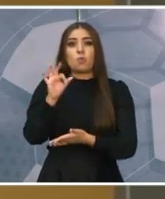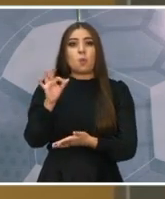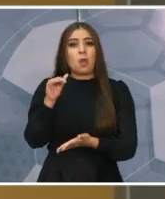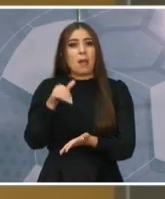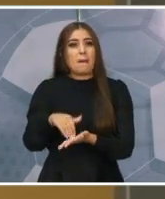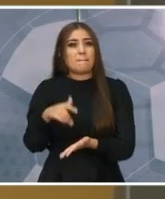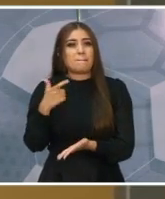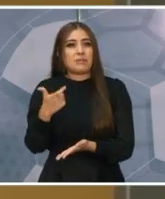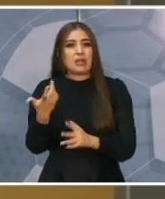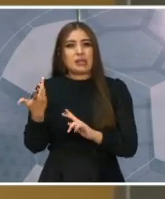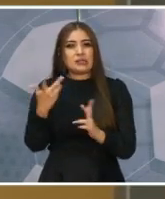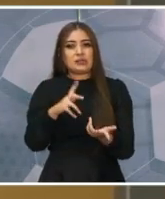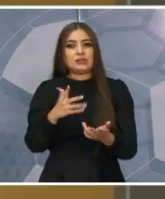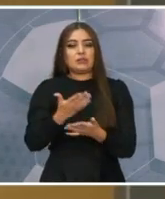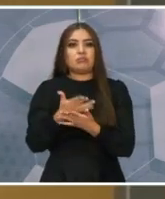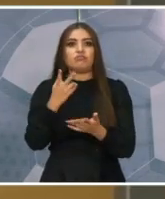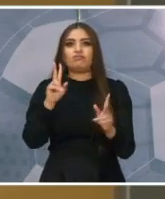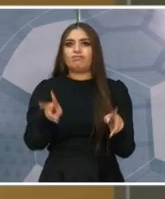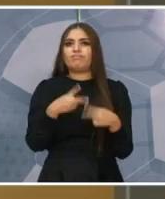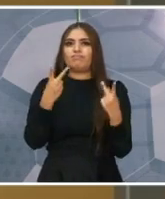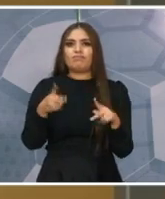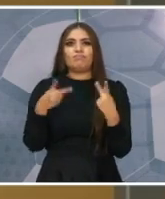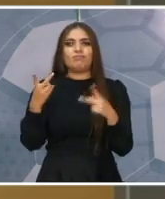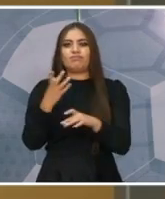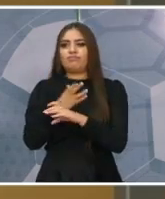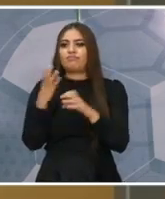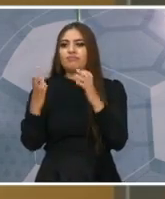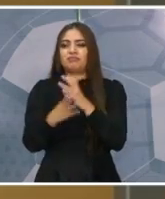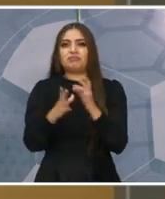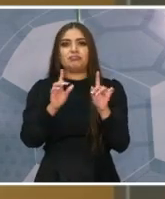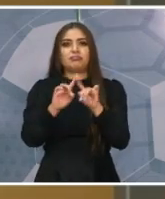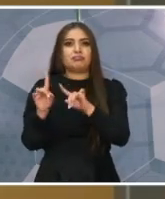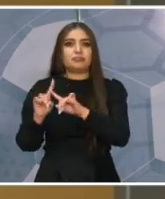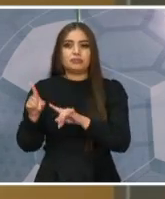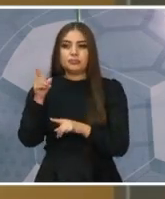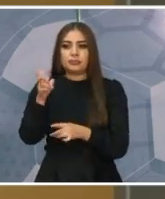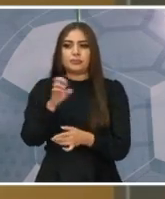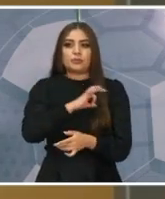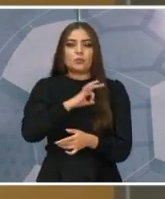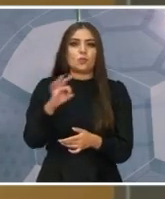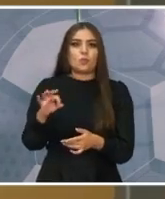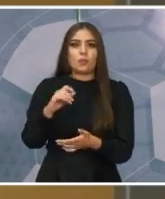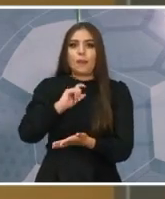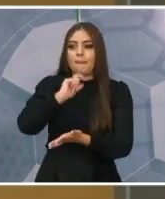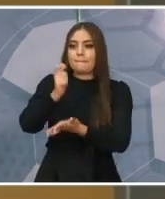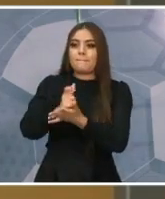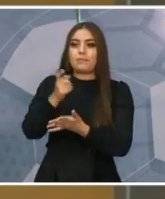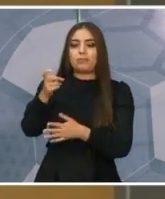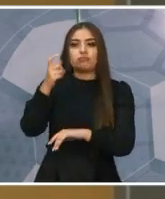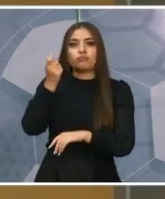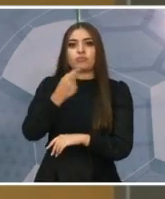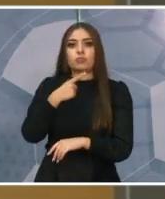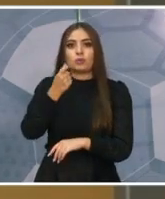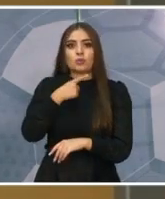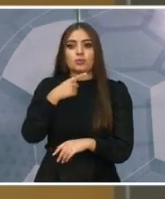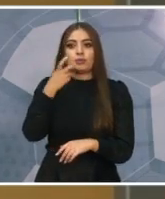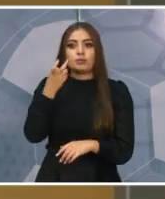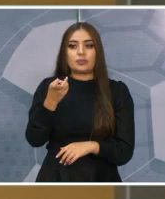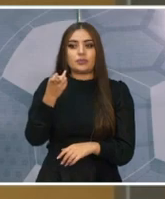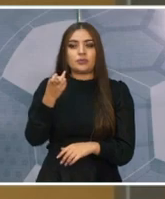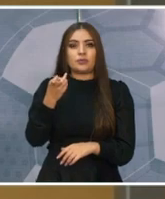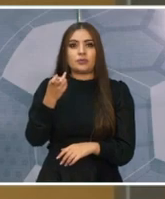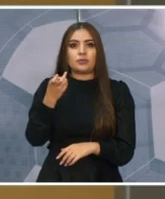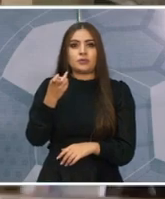vende todo tipo de accesorios para costear su tratamiento médico y poder salir adelante. Esta es una entrega de Edna